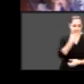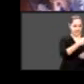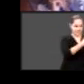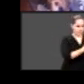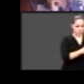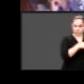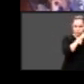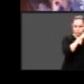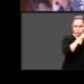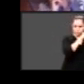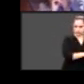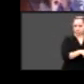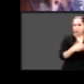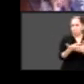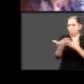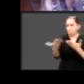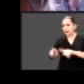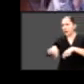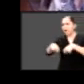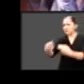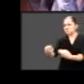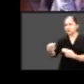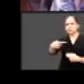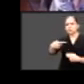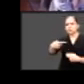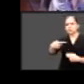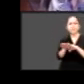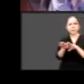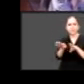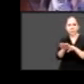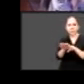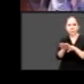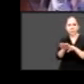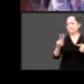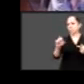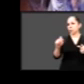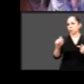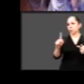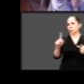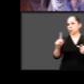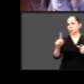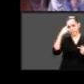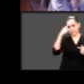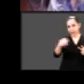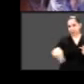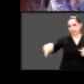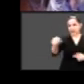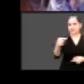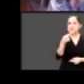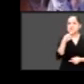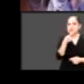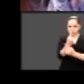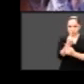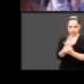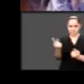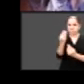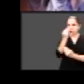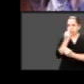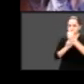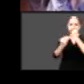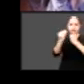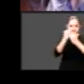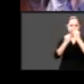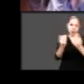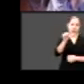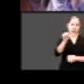concretamente en el Prospera hay un tema de nutrición infantil que era muy importante particularmente con los grupos más